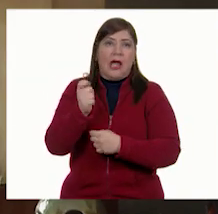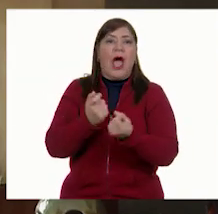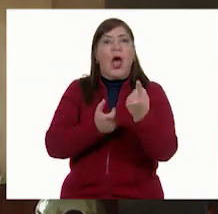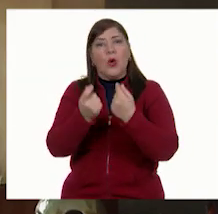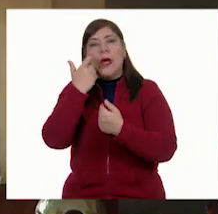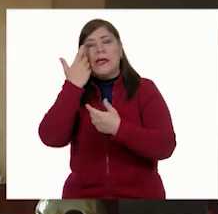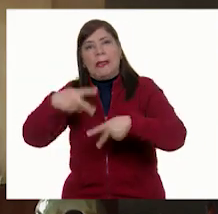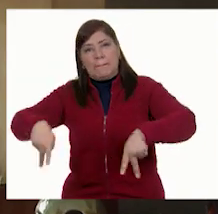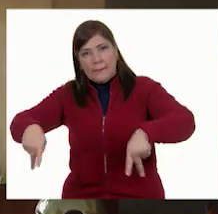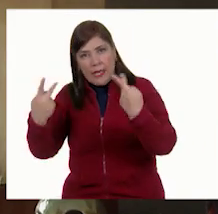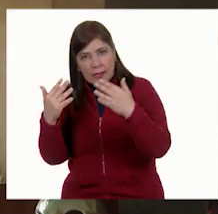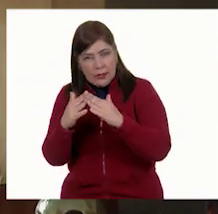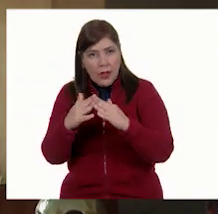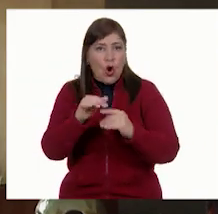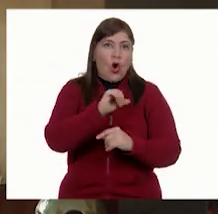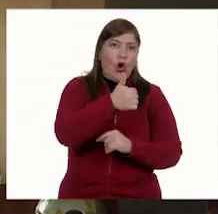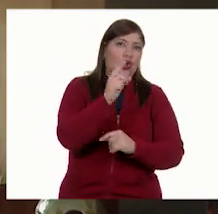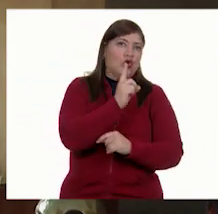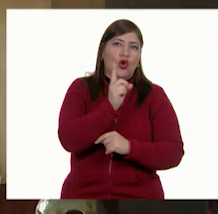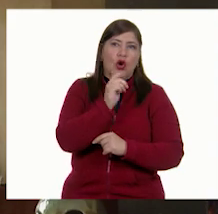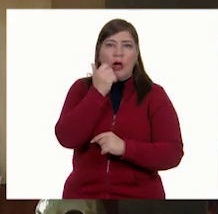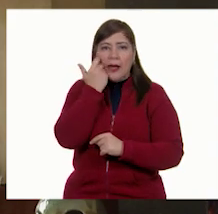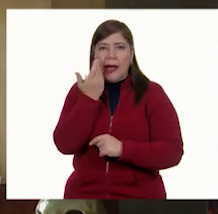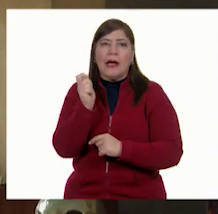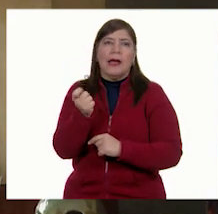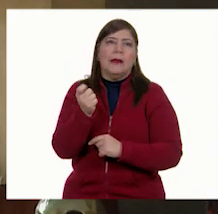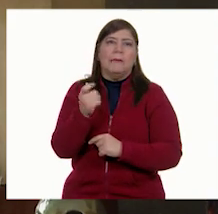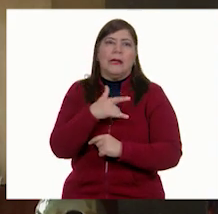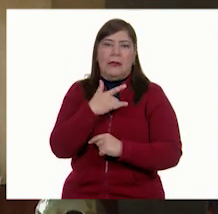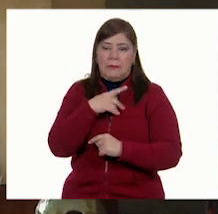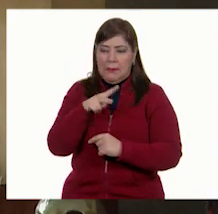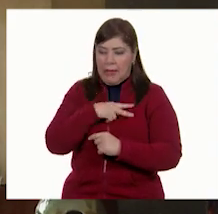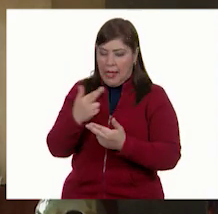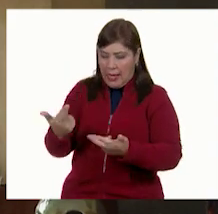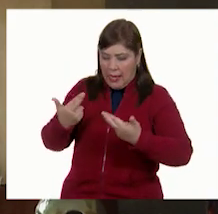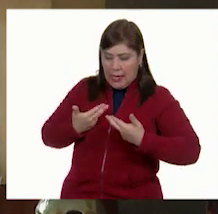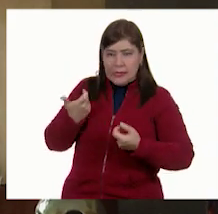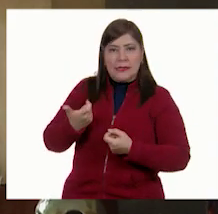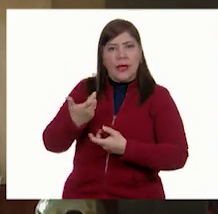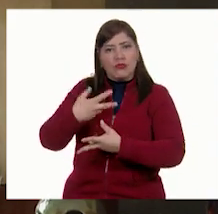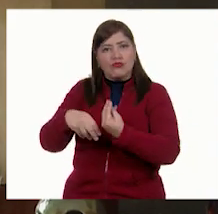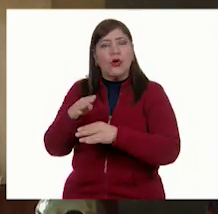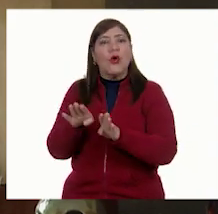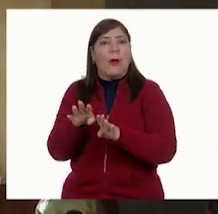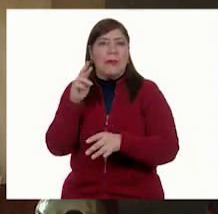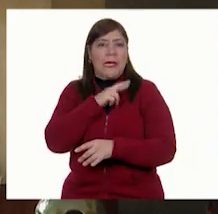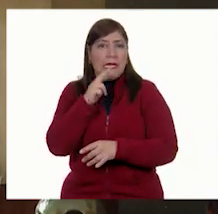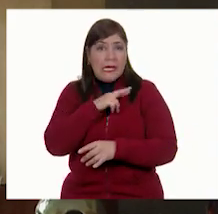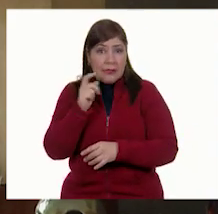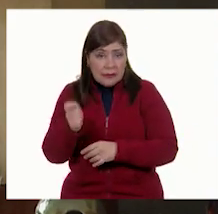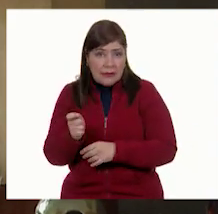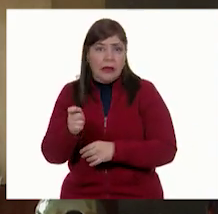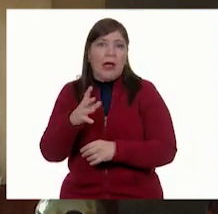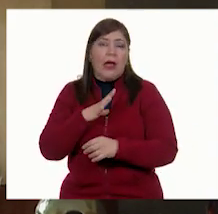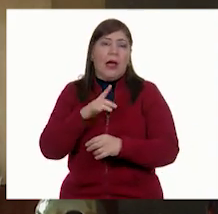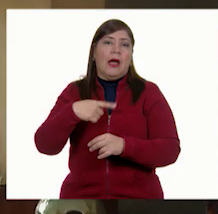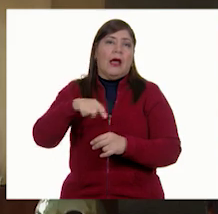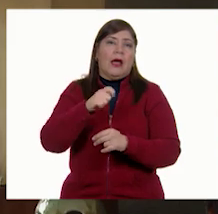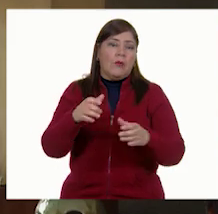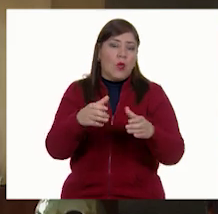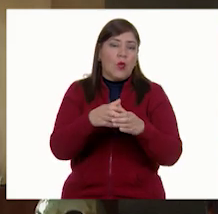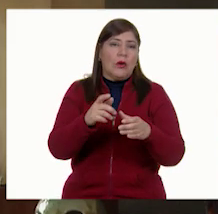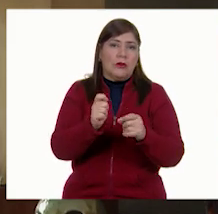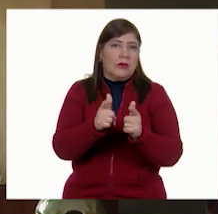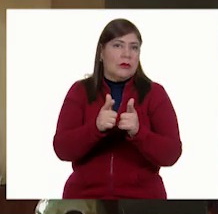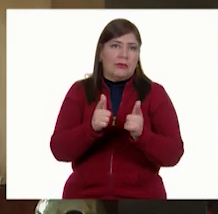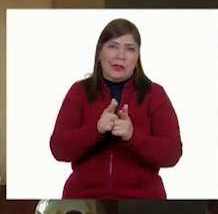vender la casa, otros querían recuperar rápidamente su dinero, y un grupo considerable